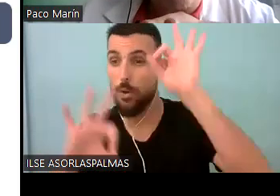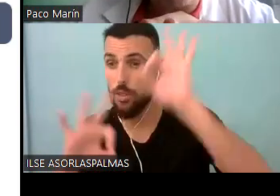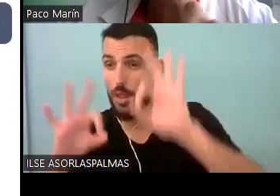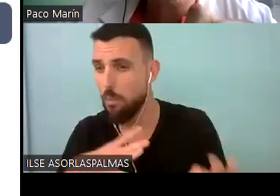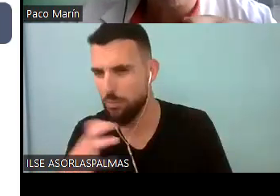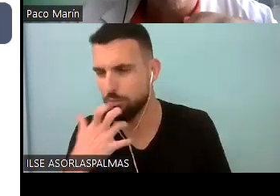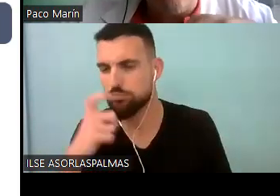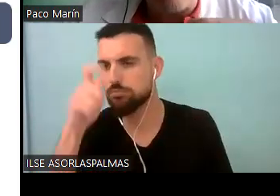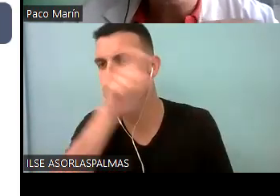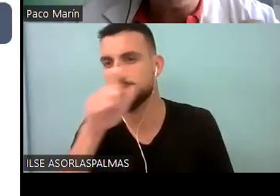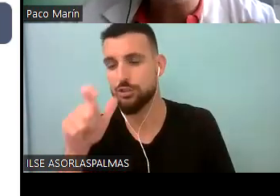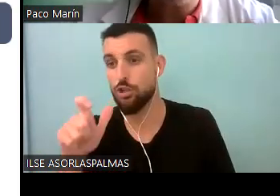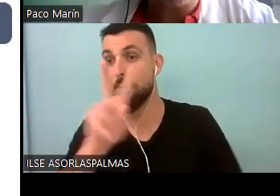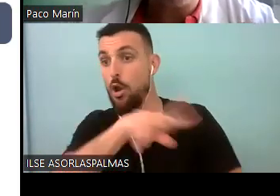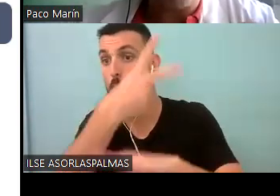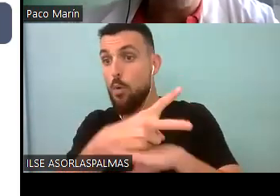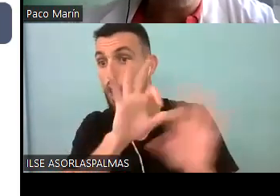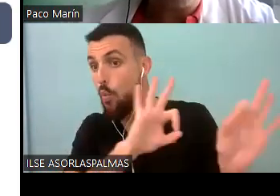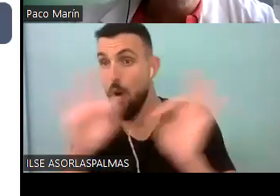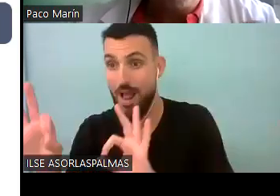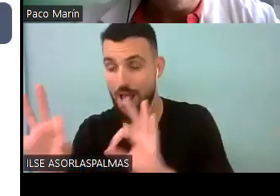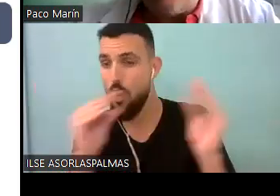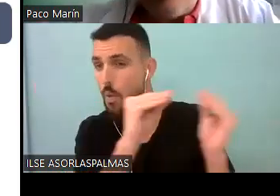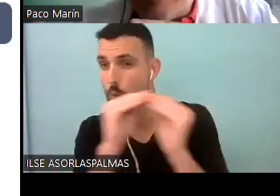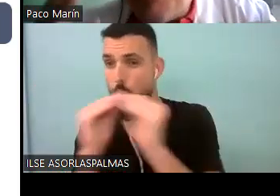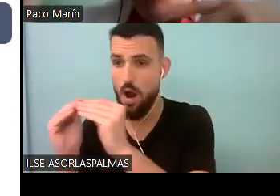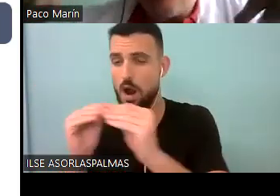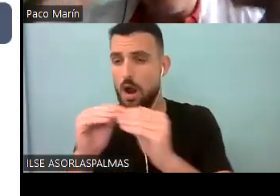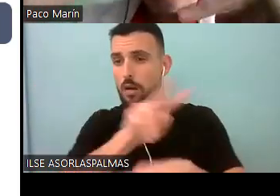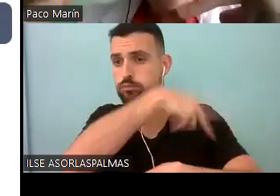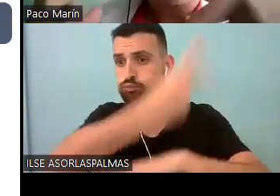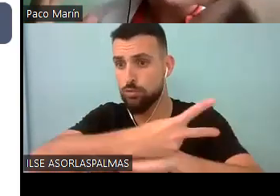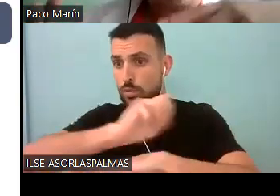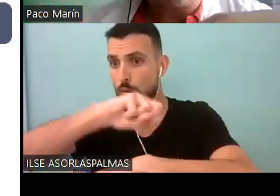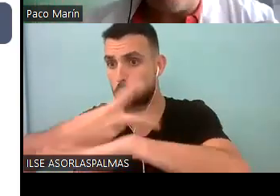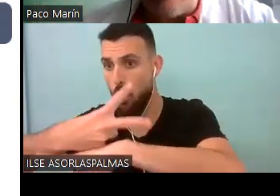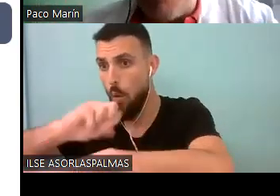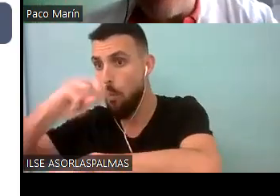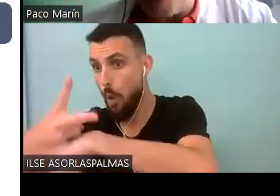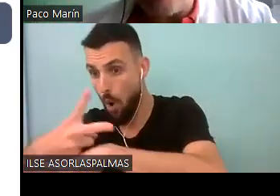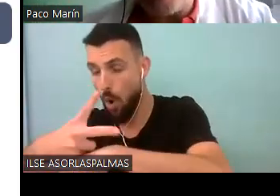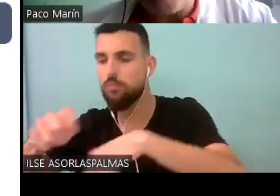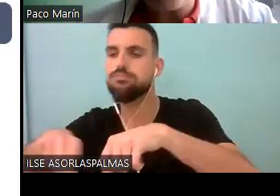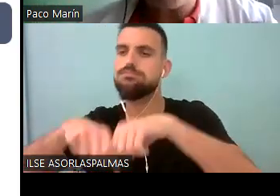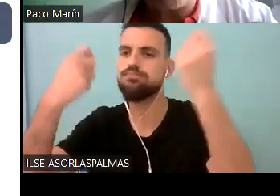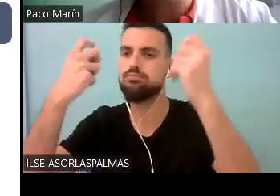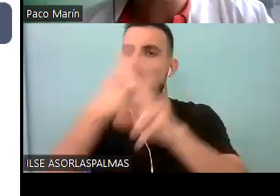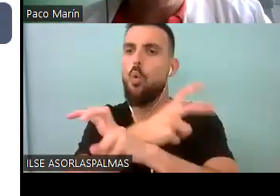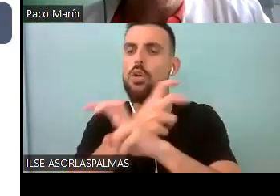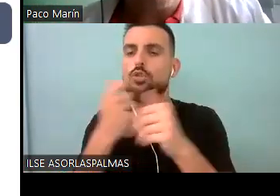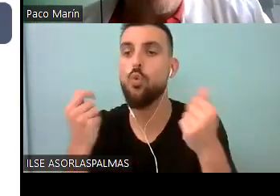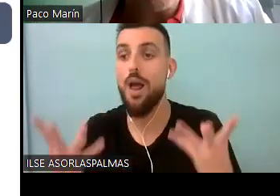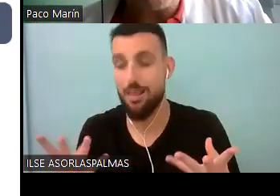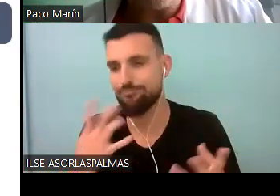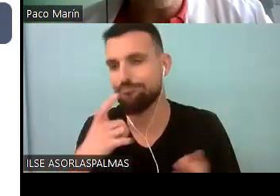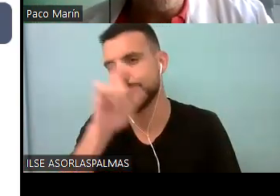con la misma caída, ¿cuáles de ellas se van a romper el hueso? Pues ese sería un poco el concepto de osteoporosis. Las personas con osteoporosis serán las que